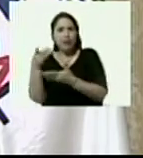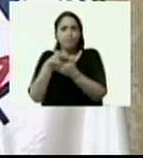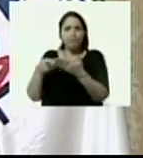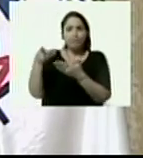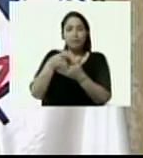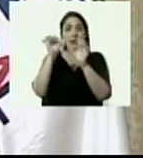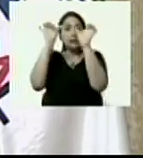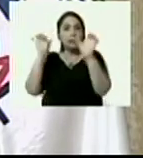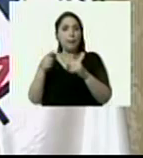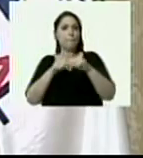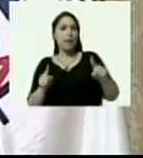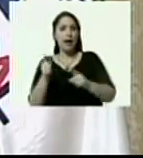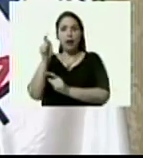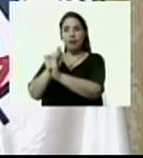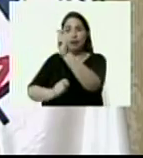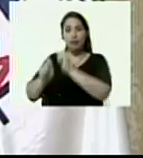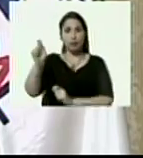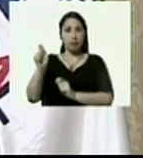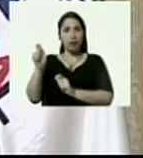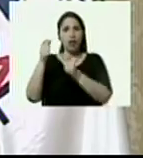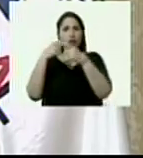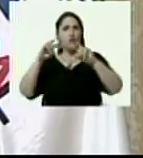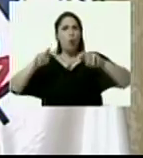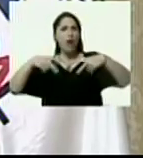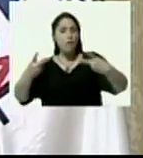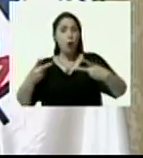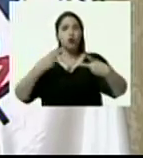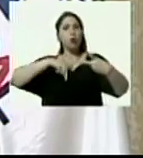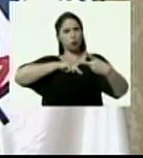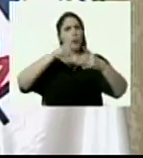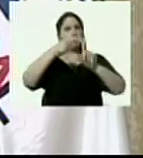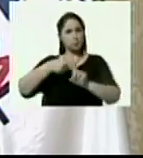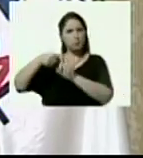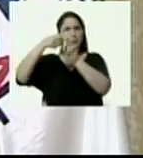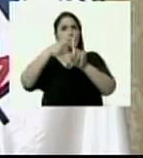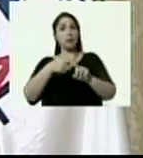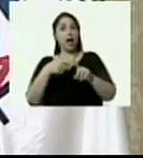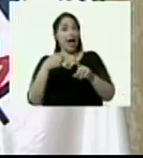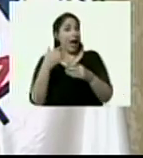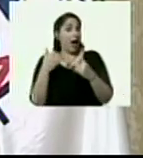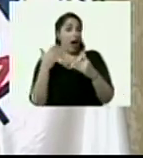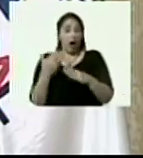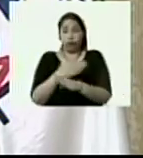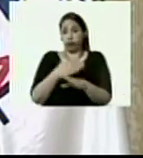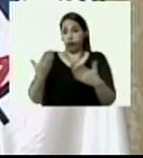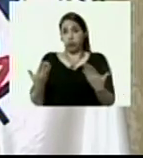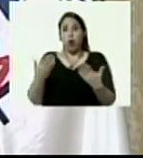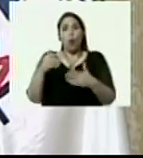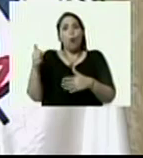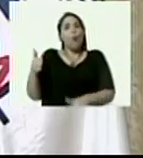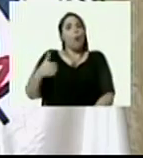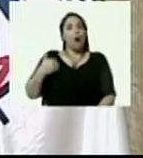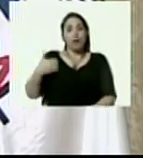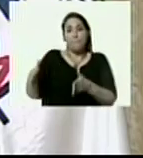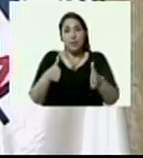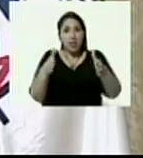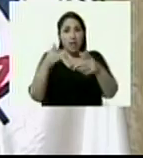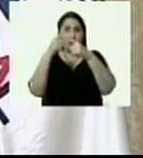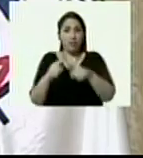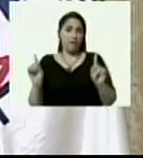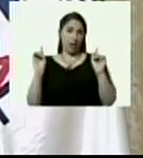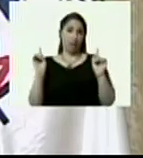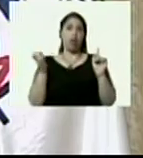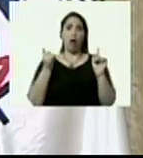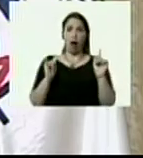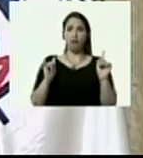para las transacciones alternativos bueno nosotros nos sumamos ya de antemano y cualquier otra vía alternativa que haya